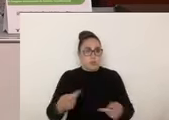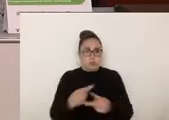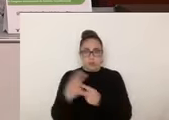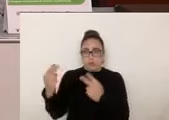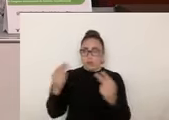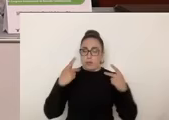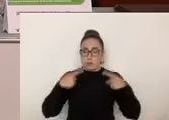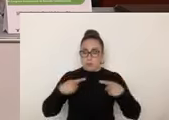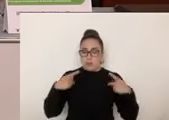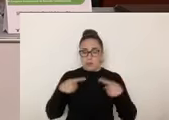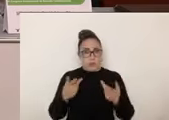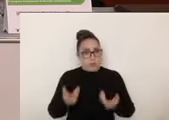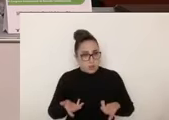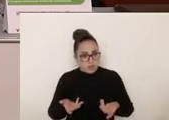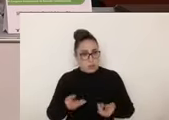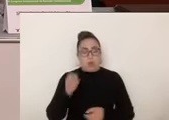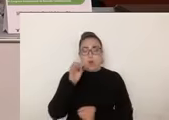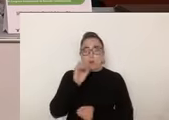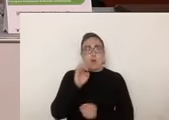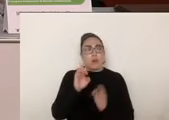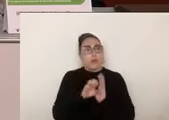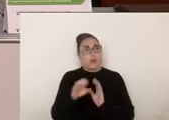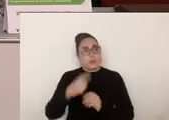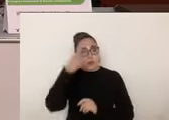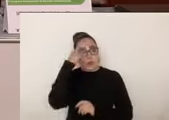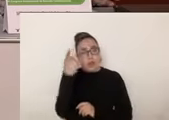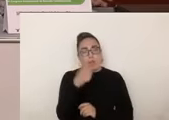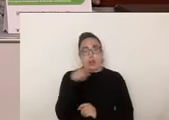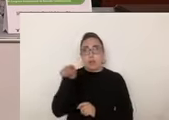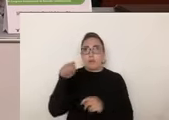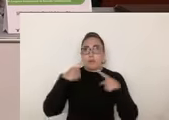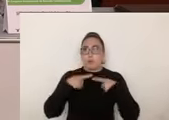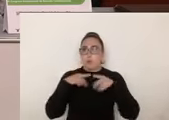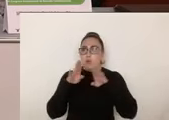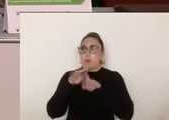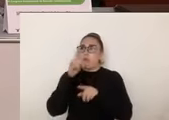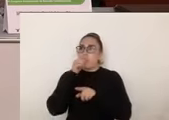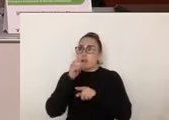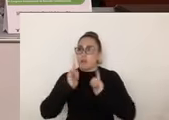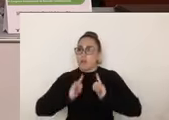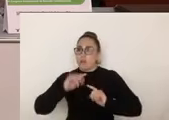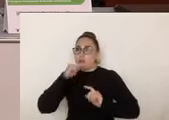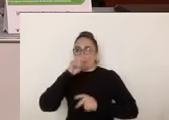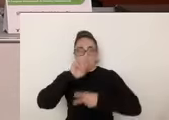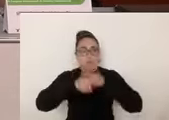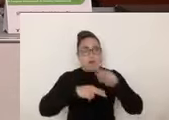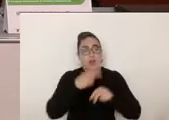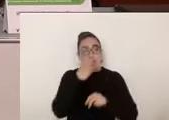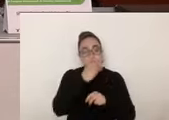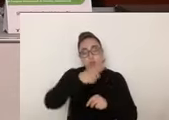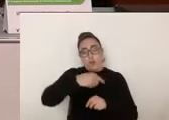en la formación policial. Y eso es algo que deberíamos estudiar los juristas, sí.